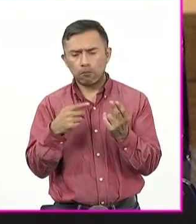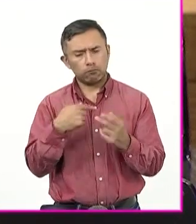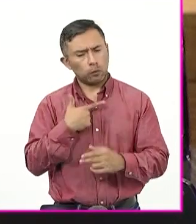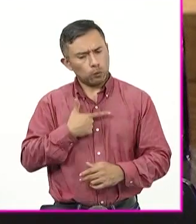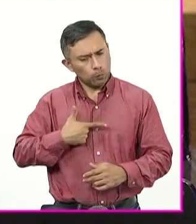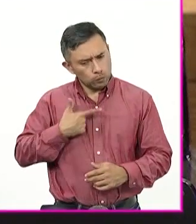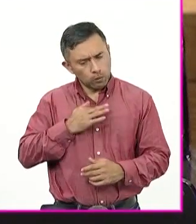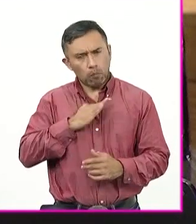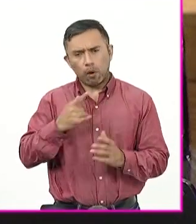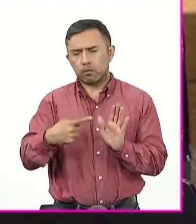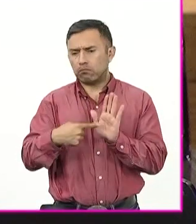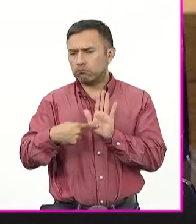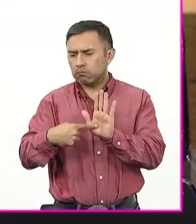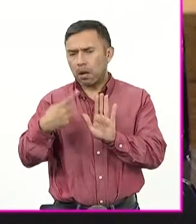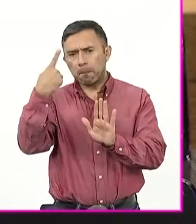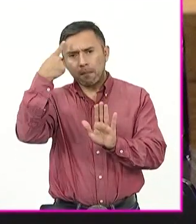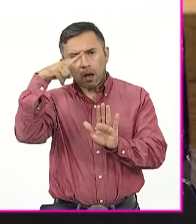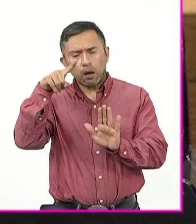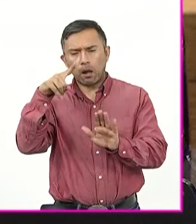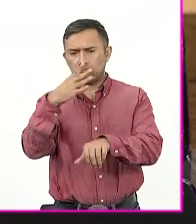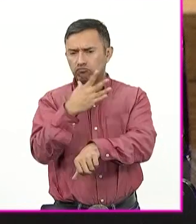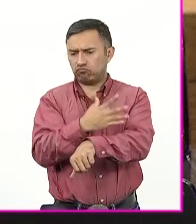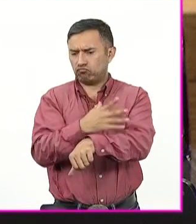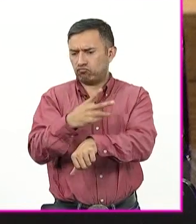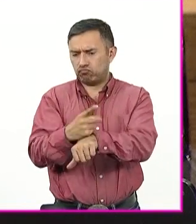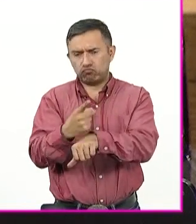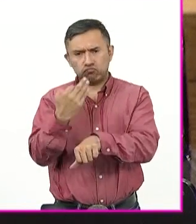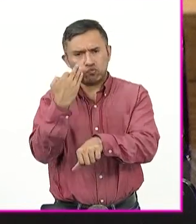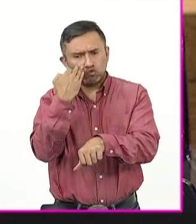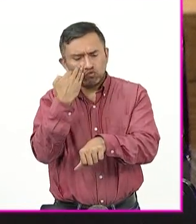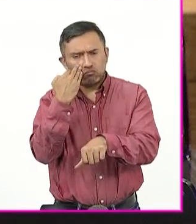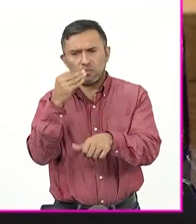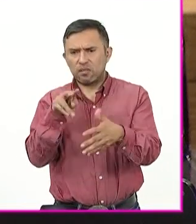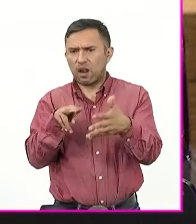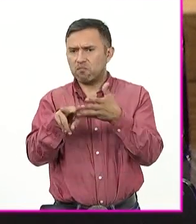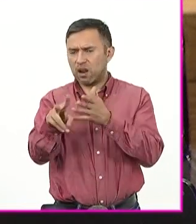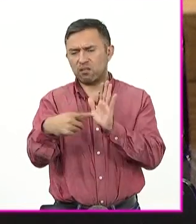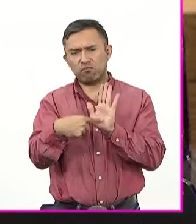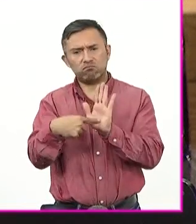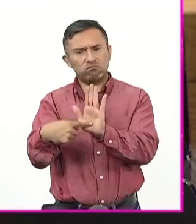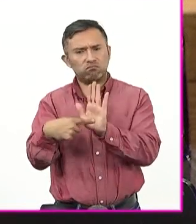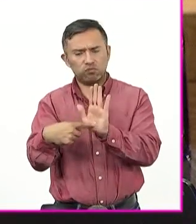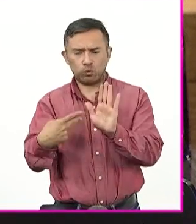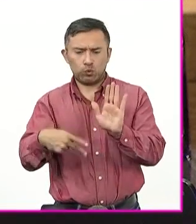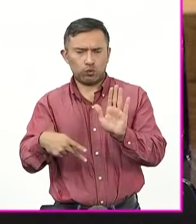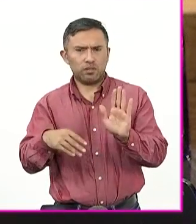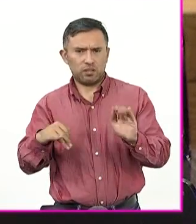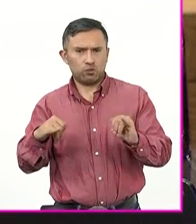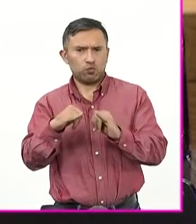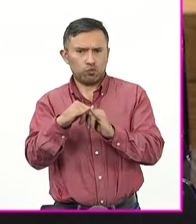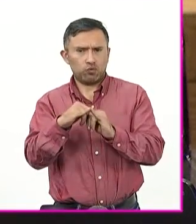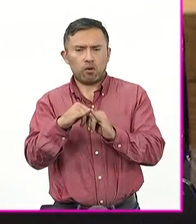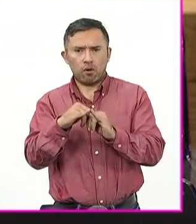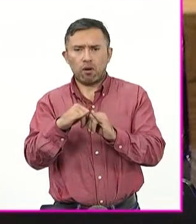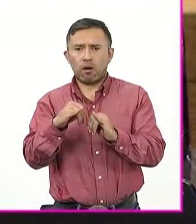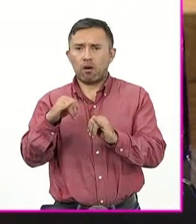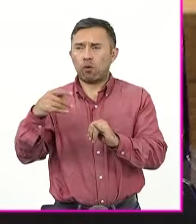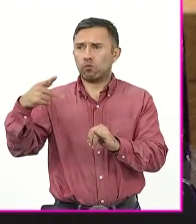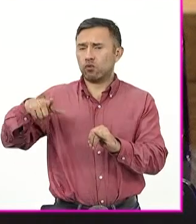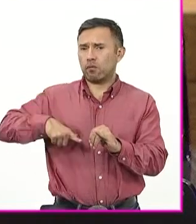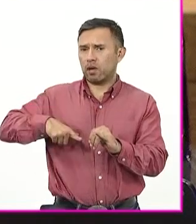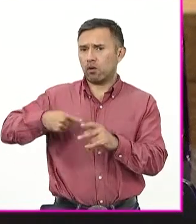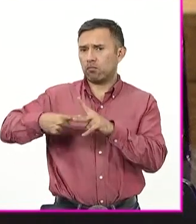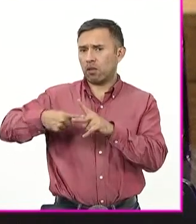al máximo la transparencia con la que esta institución ejerce los recursos públicos que se le asigna para